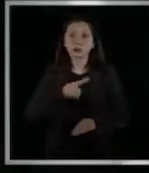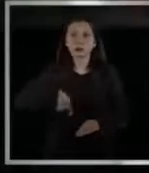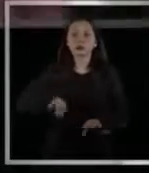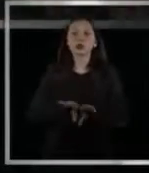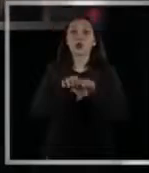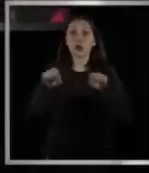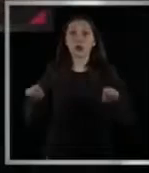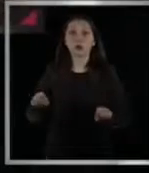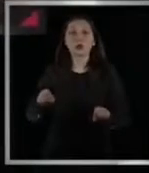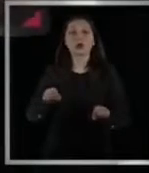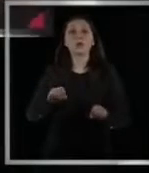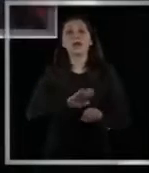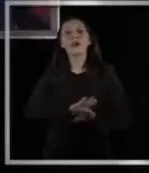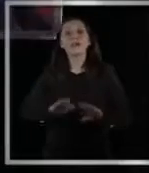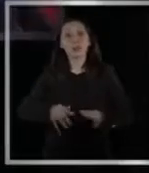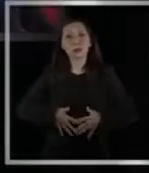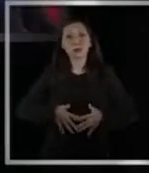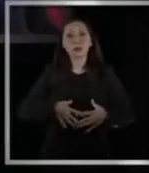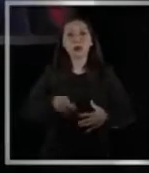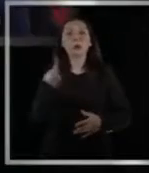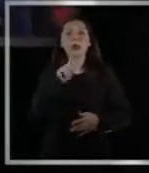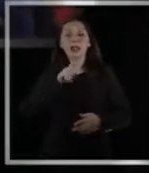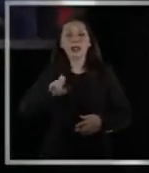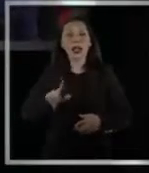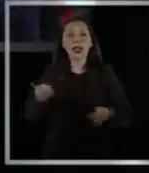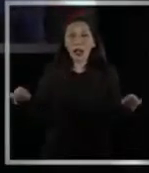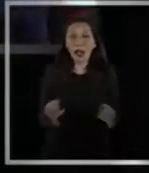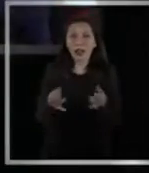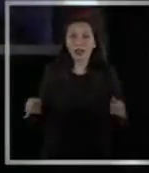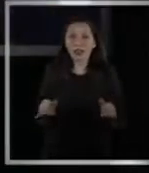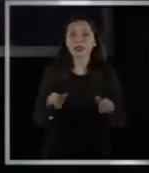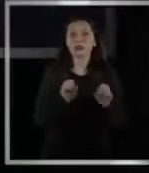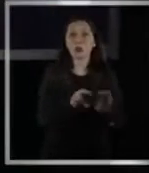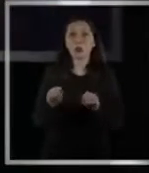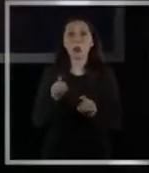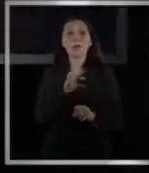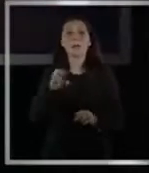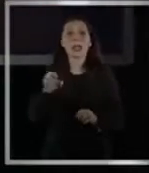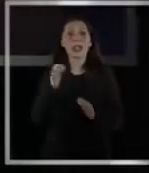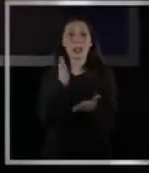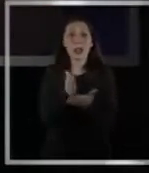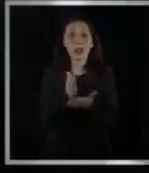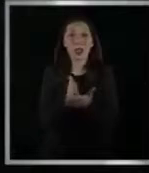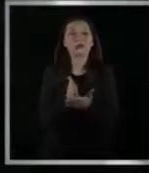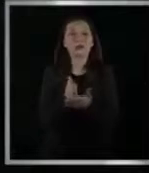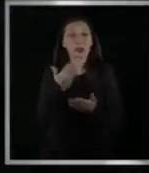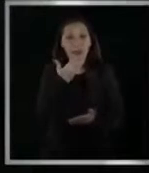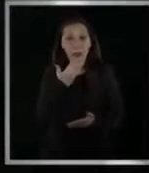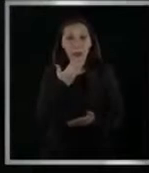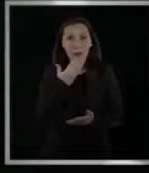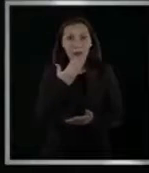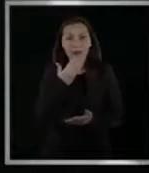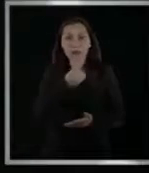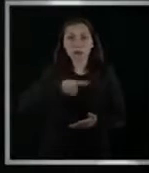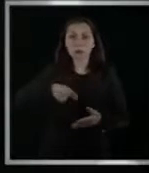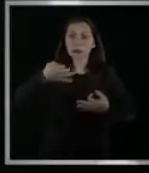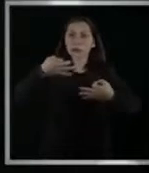eso nuestro compromiso con el postnatal, con la sala cuna, con los jardines infantiles, con la educación preescolar. Pero